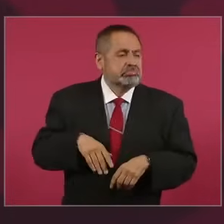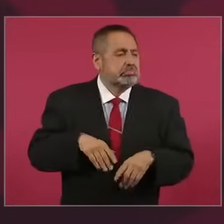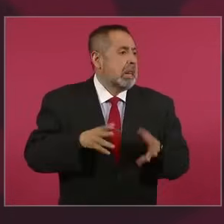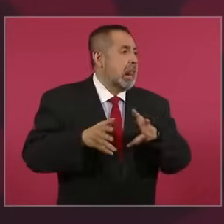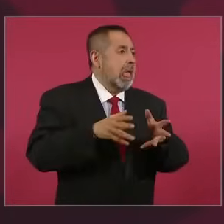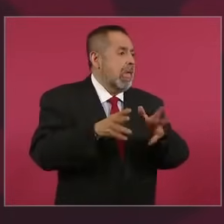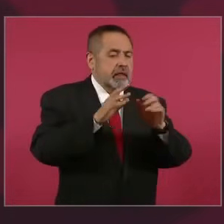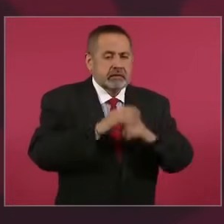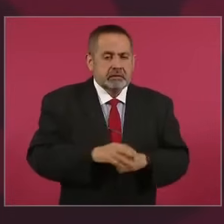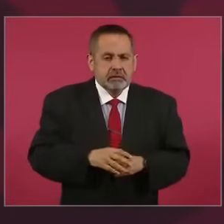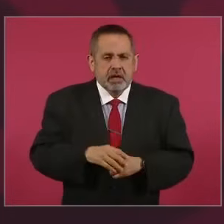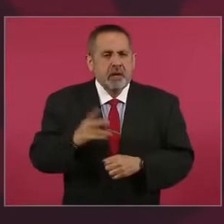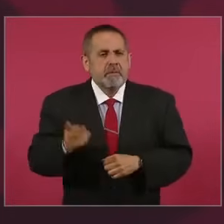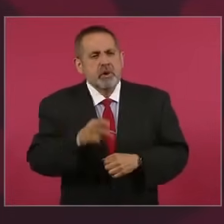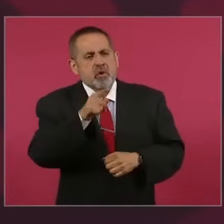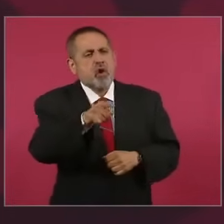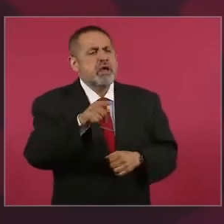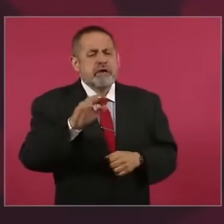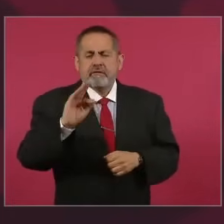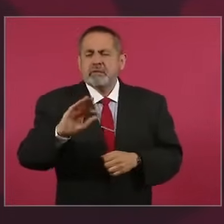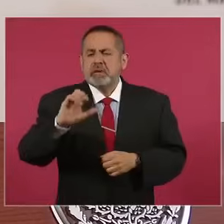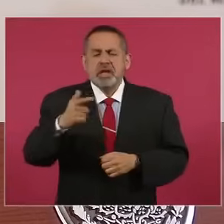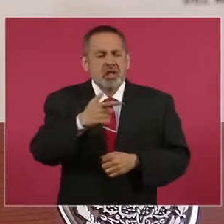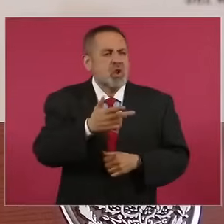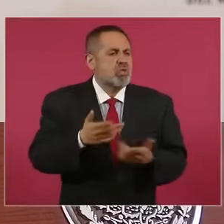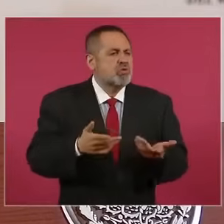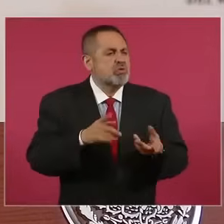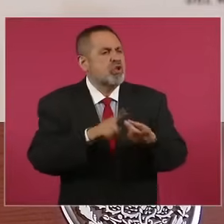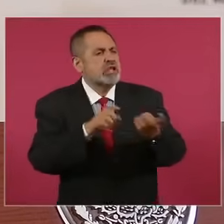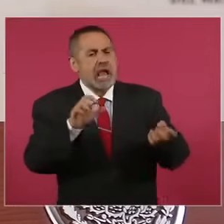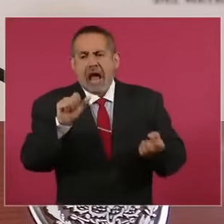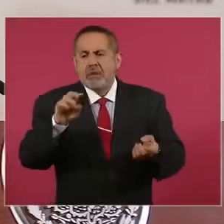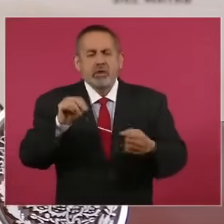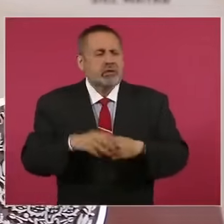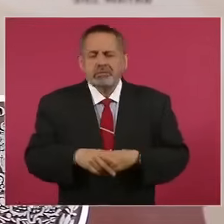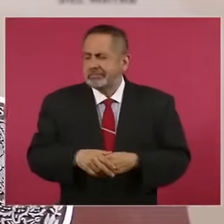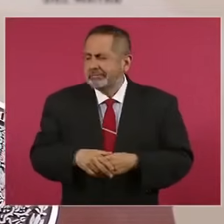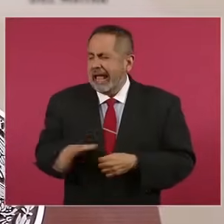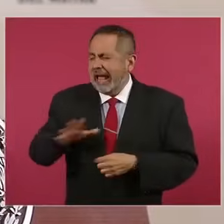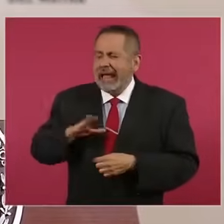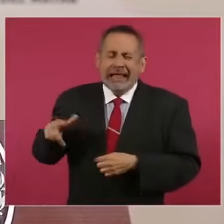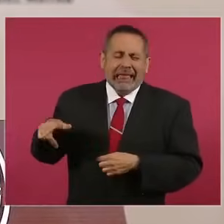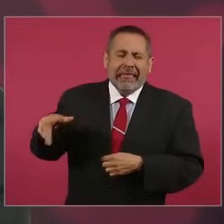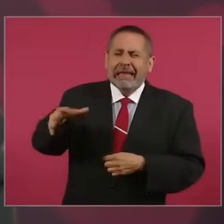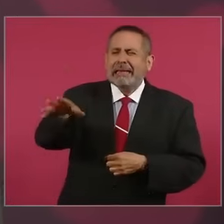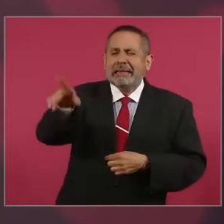Le preguntaban a Calderón, ¿y dónde está Andrés Manuel? Ahí anda,